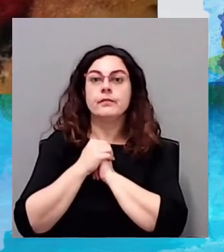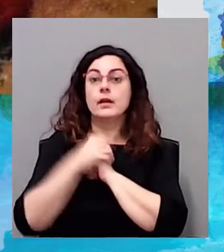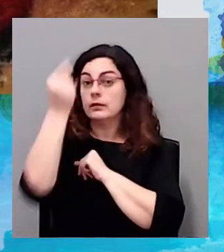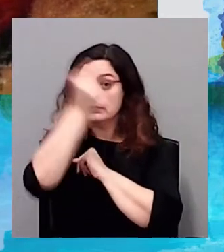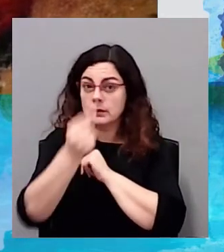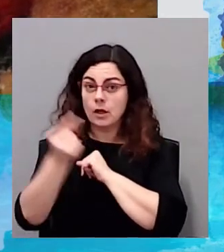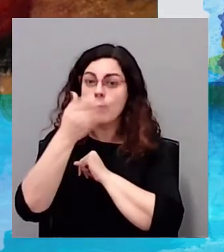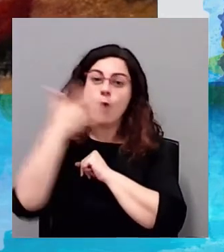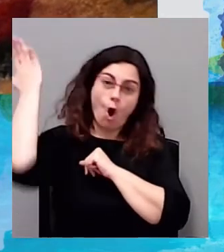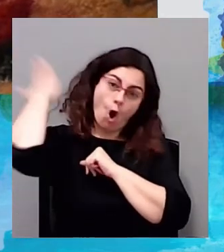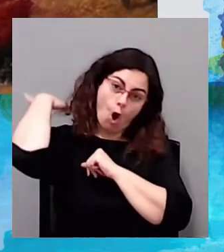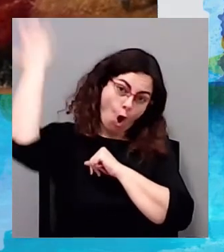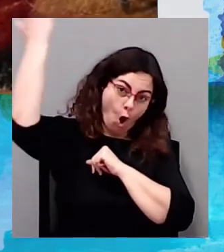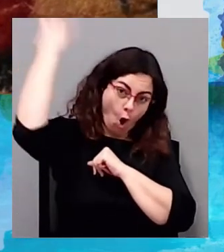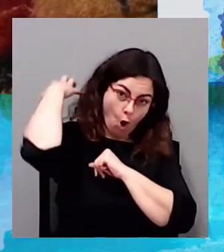joroba que tienen los bisontes.